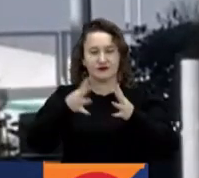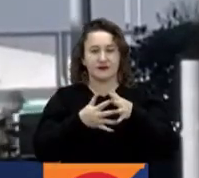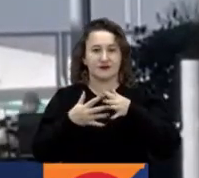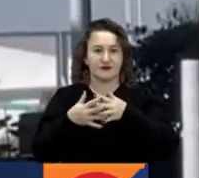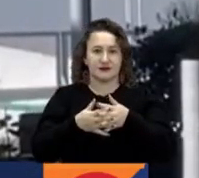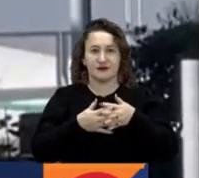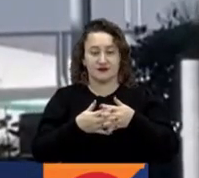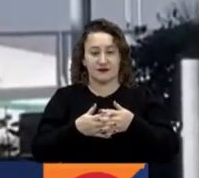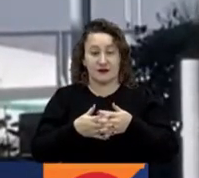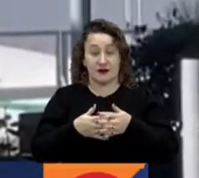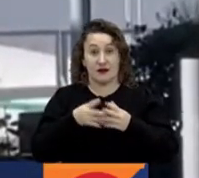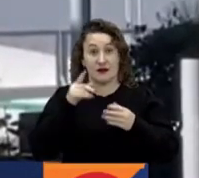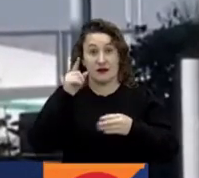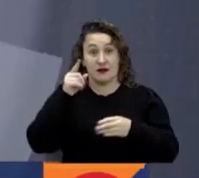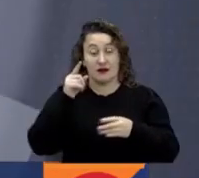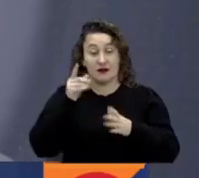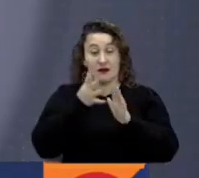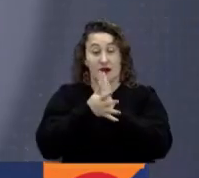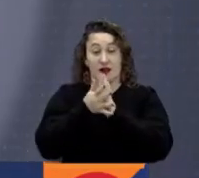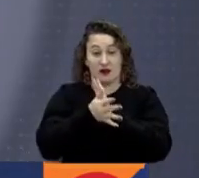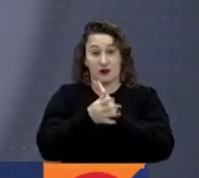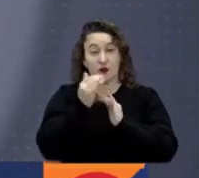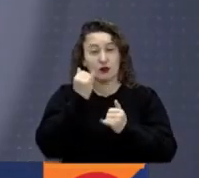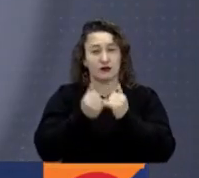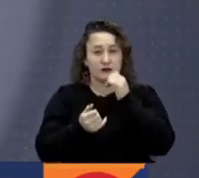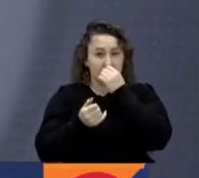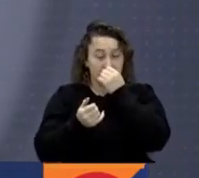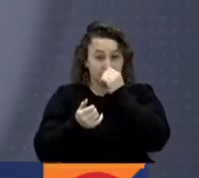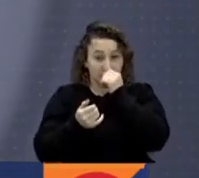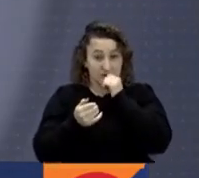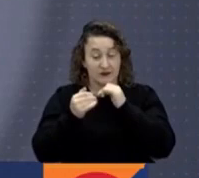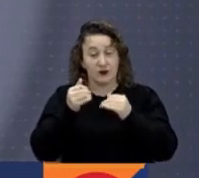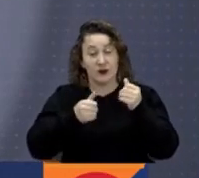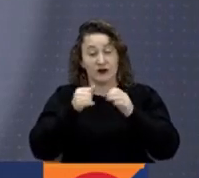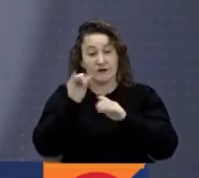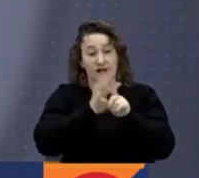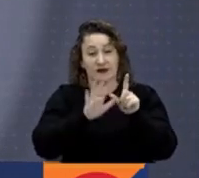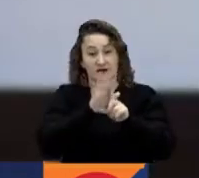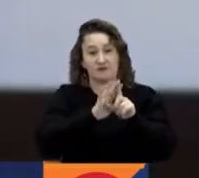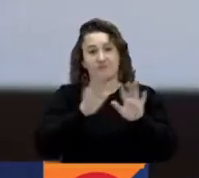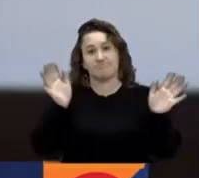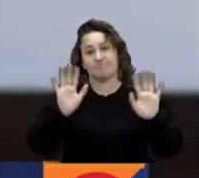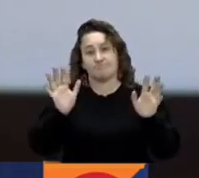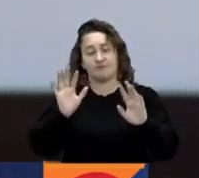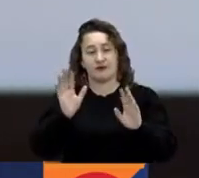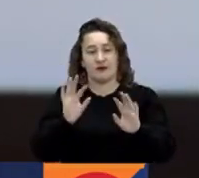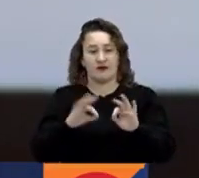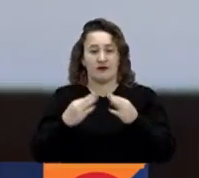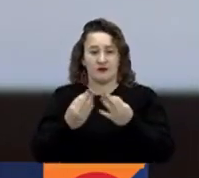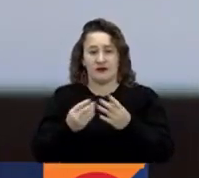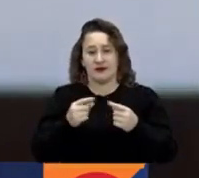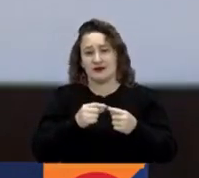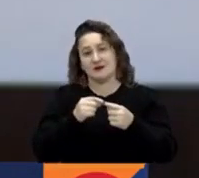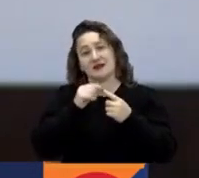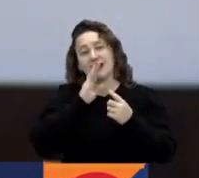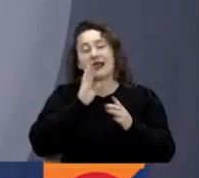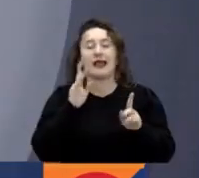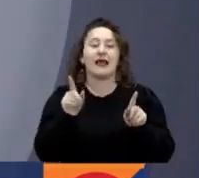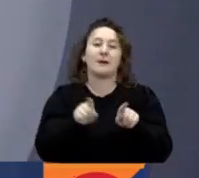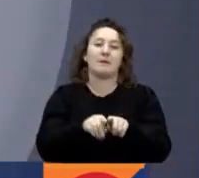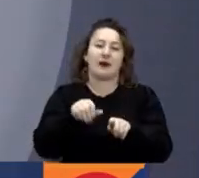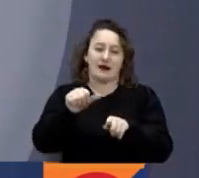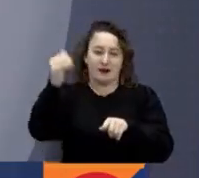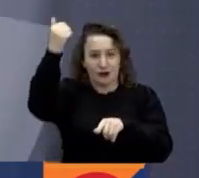Unidos. Las últimas declaraciones que se conocieron de Álvaro Córdoba fue este video en el que se despide de su familia, en especial de su hermana Piedad